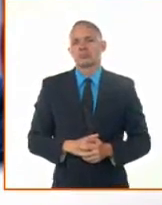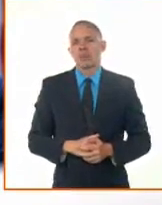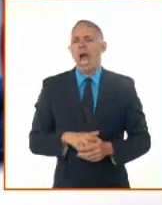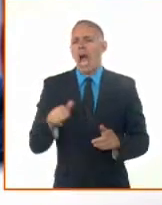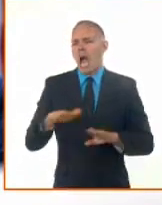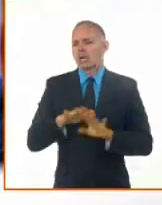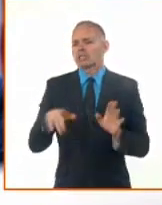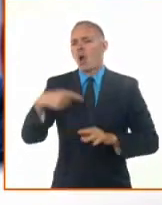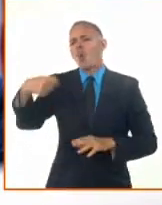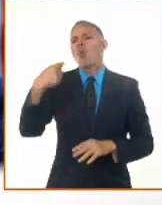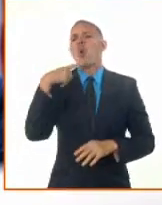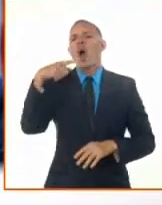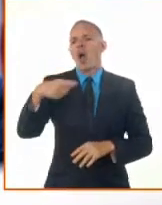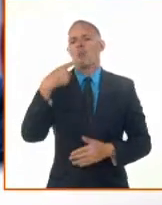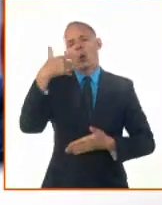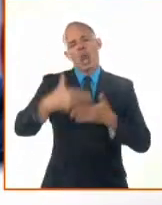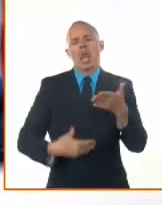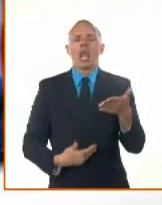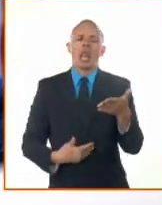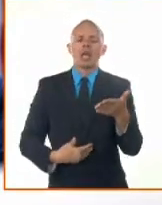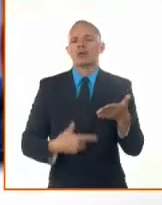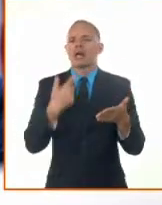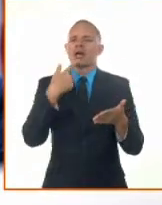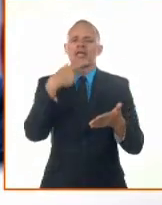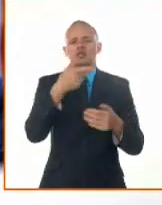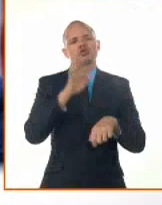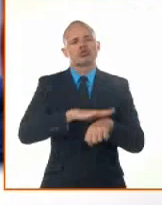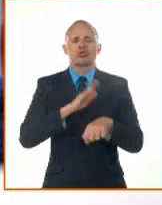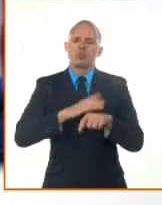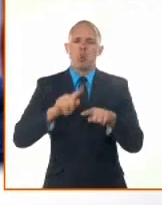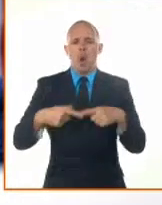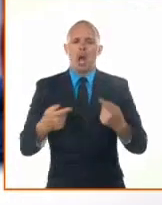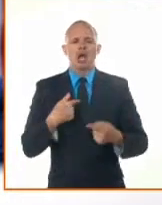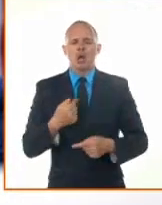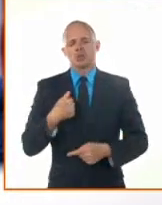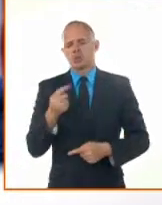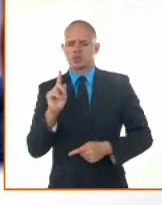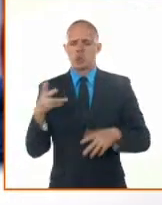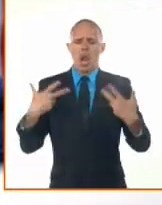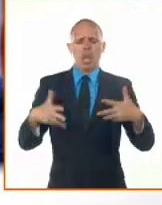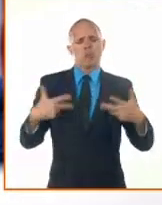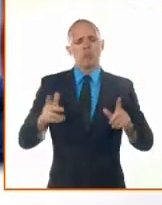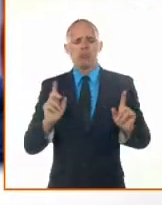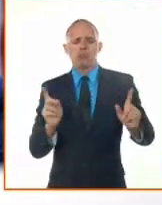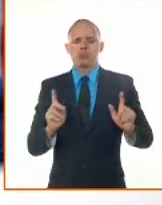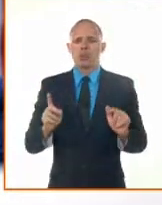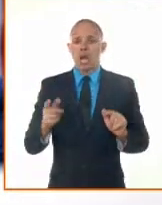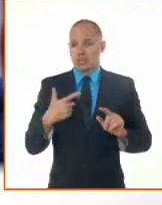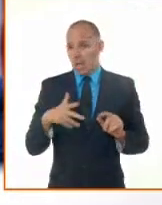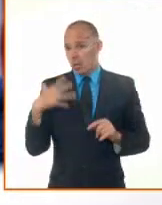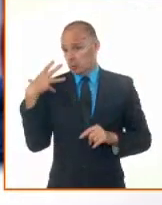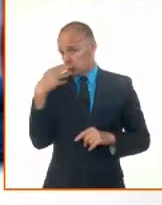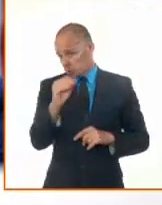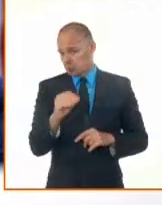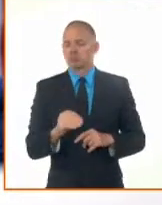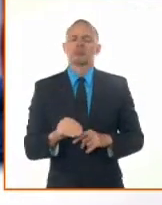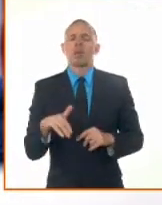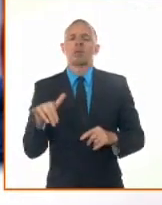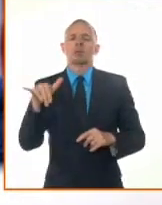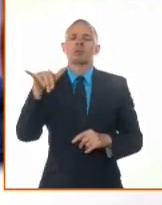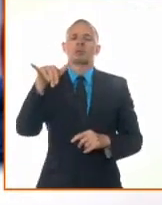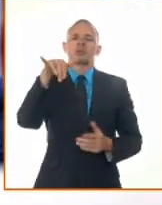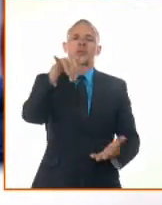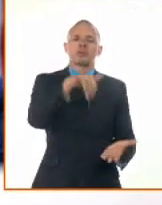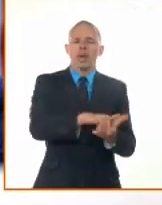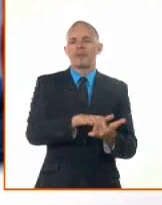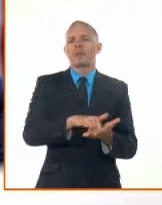los cargos Se declaró inocente salió inmediatamente fue al aeropuerto regresó a maralao en